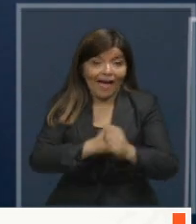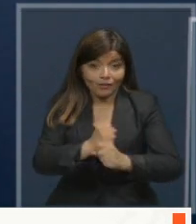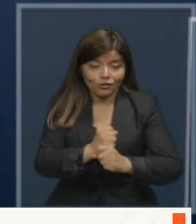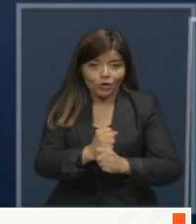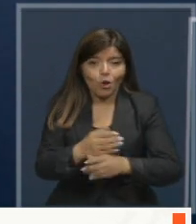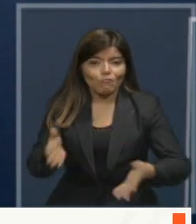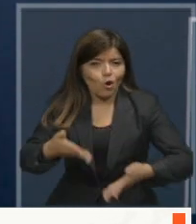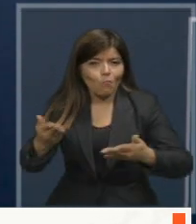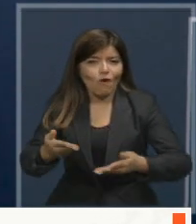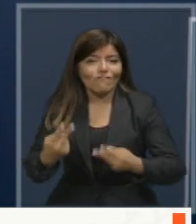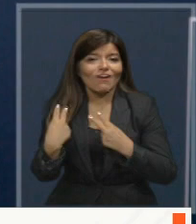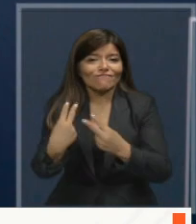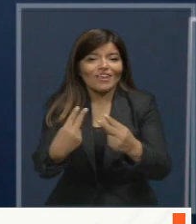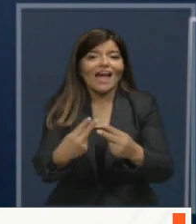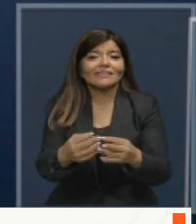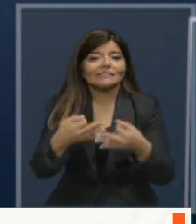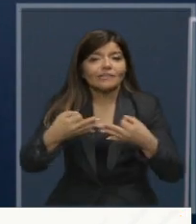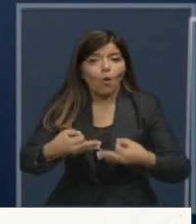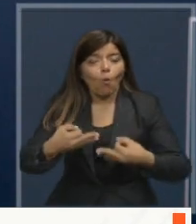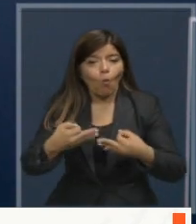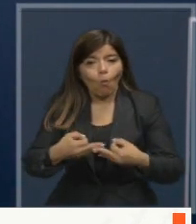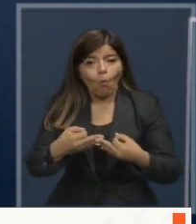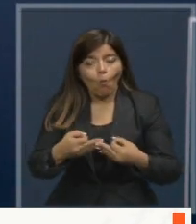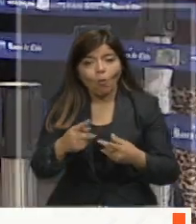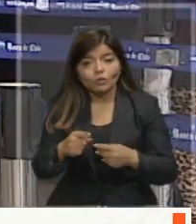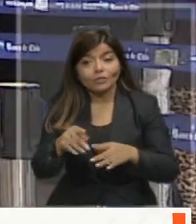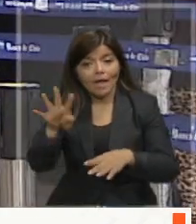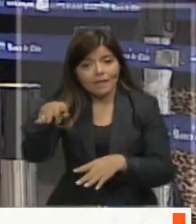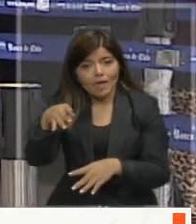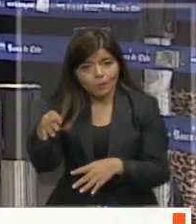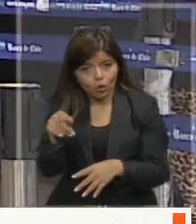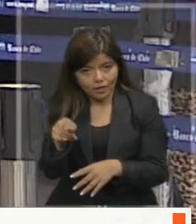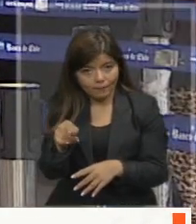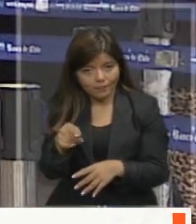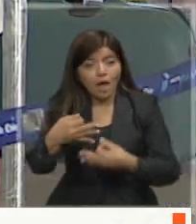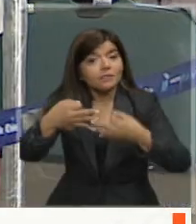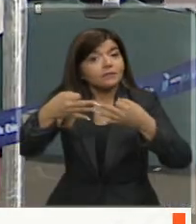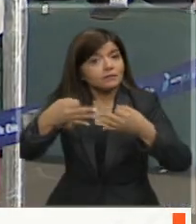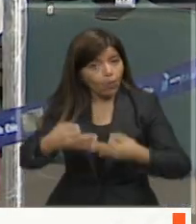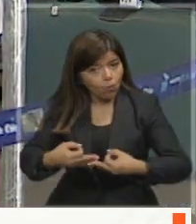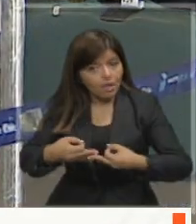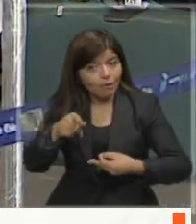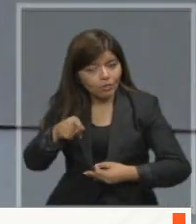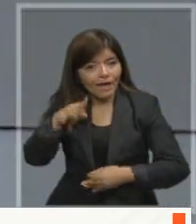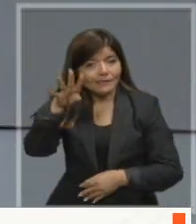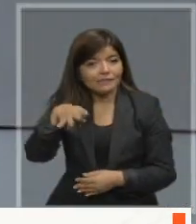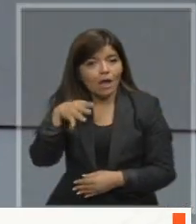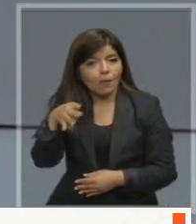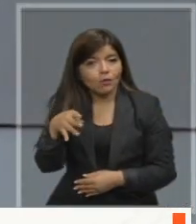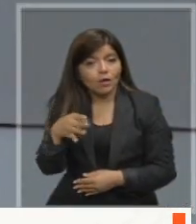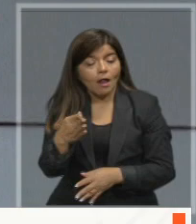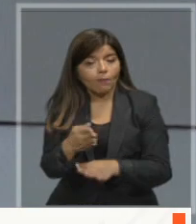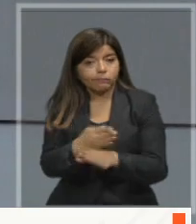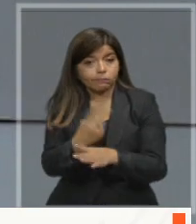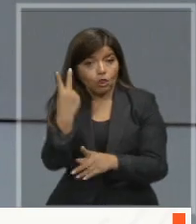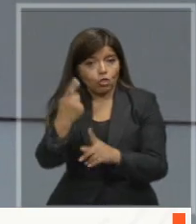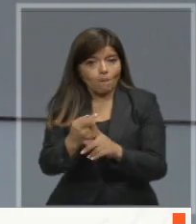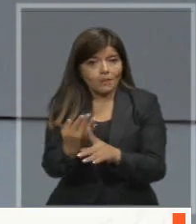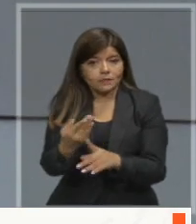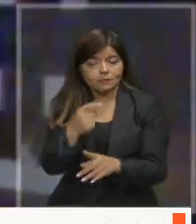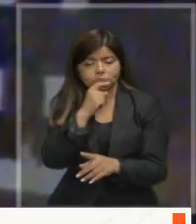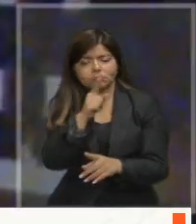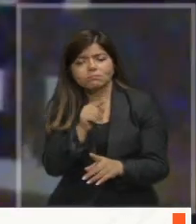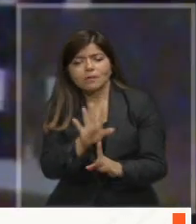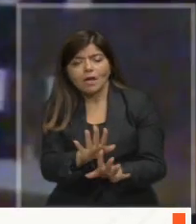viajes seguros y beneficiosos bajo este programa. Seguridad, porque el programa se vio cuestionado hace 2 meses